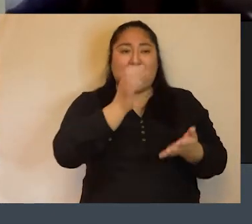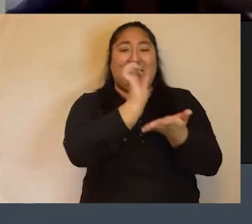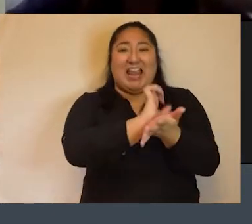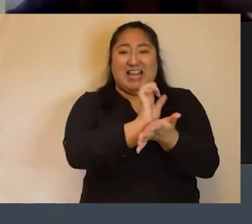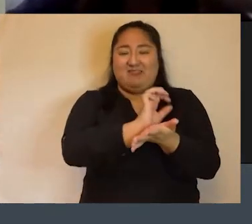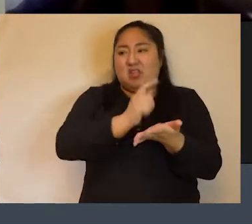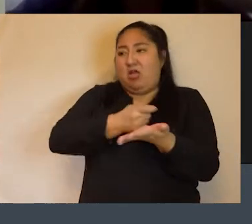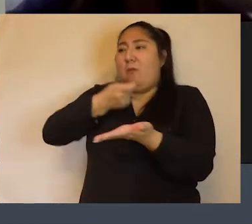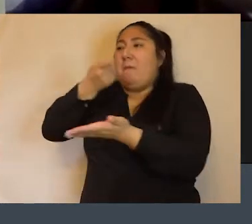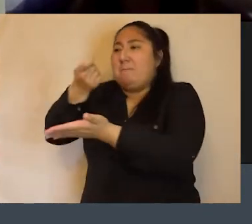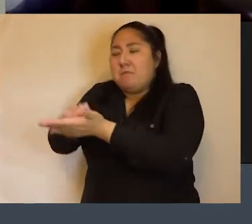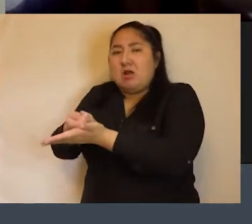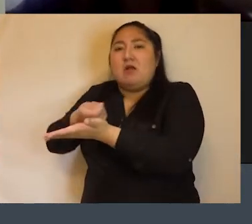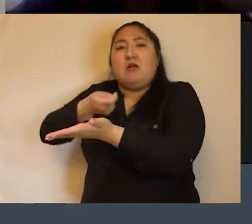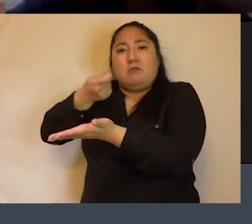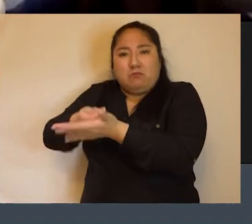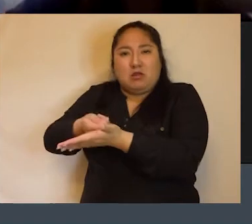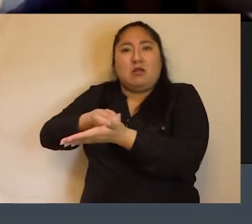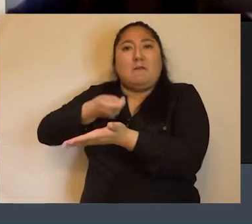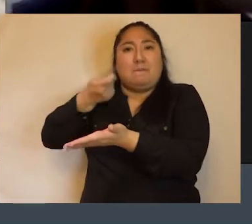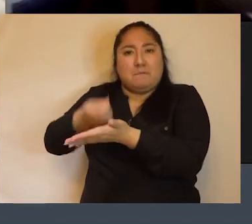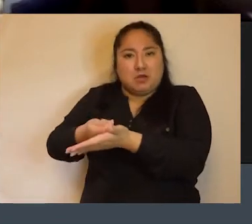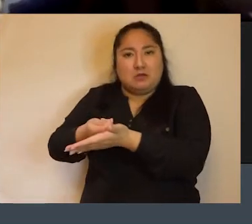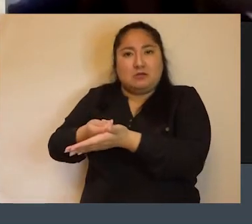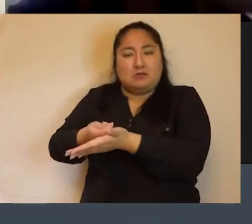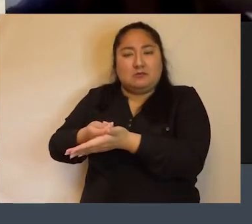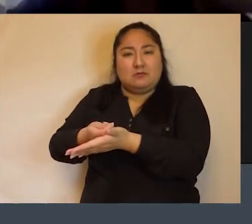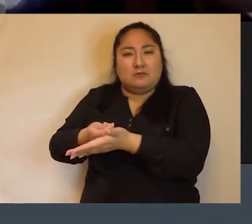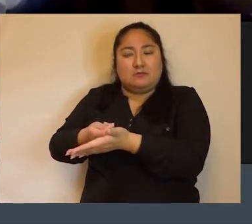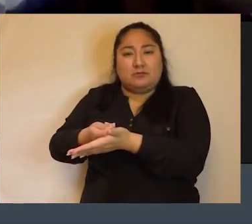Estado es el mayor pagador de los